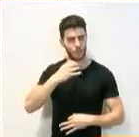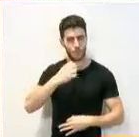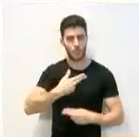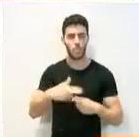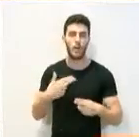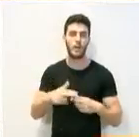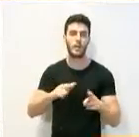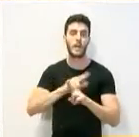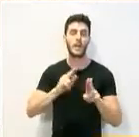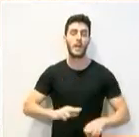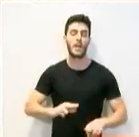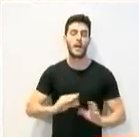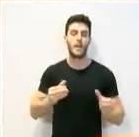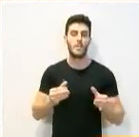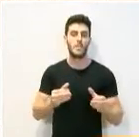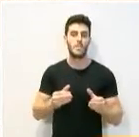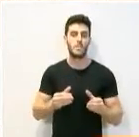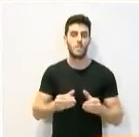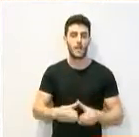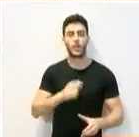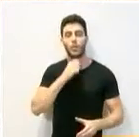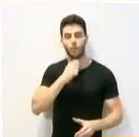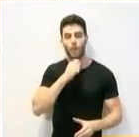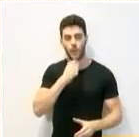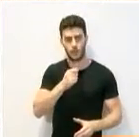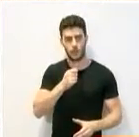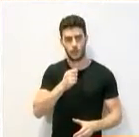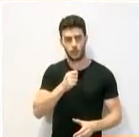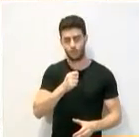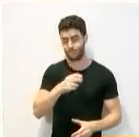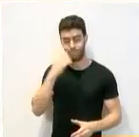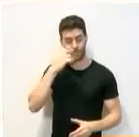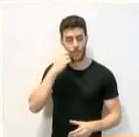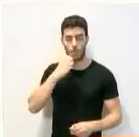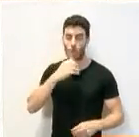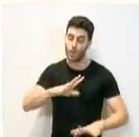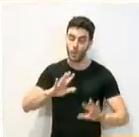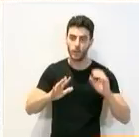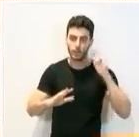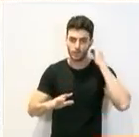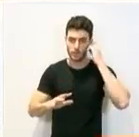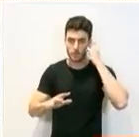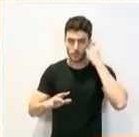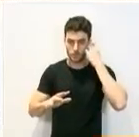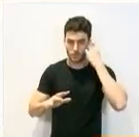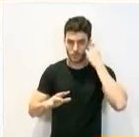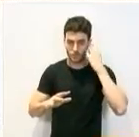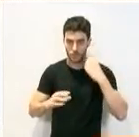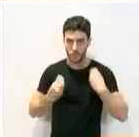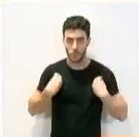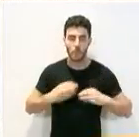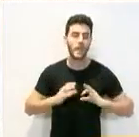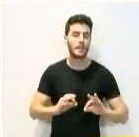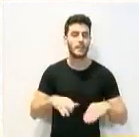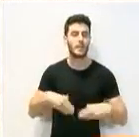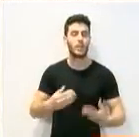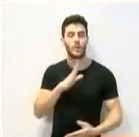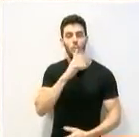internacional del Partido Socialista sea incoherente, pero bueno, es nuevamente así. Por